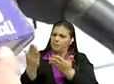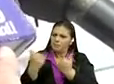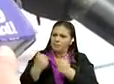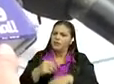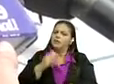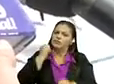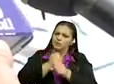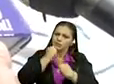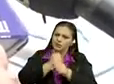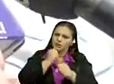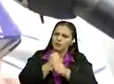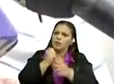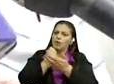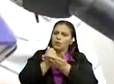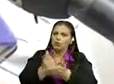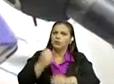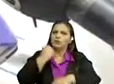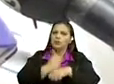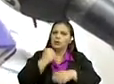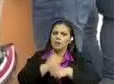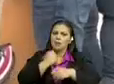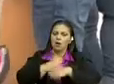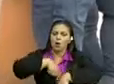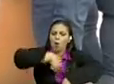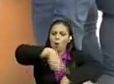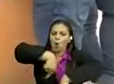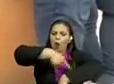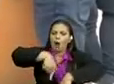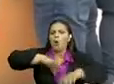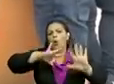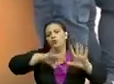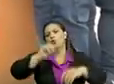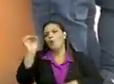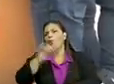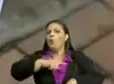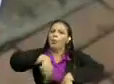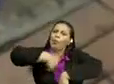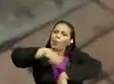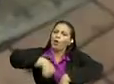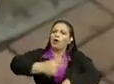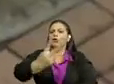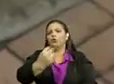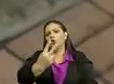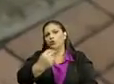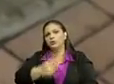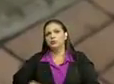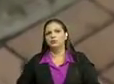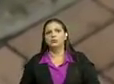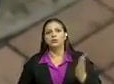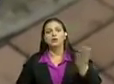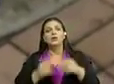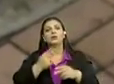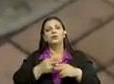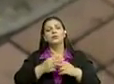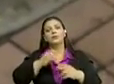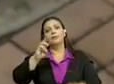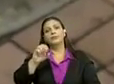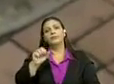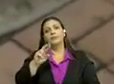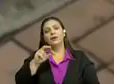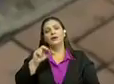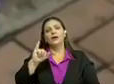señora, con turno de 8 horas o turno de 12 horas. La mujer responde a los nombres de Mariuxi Sek, de 38 años de